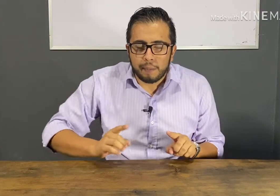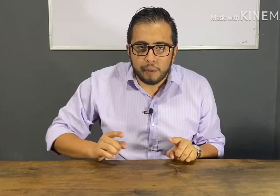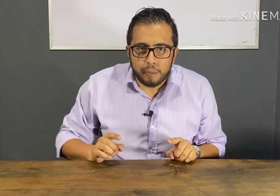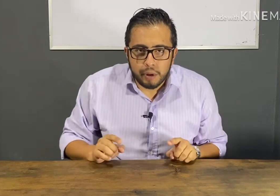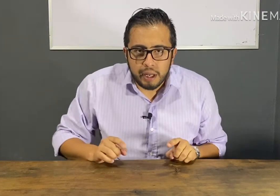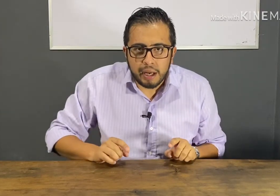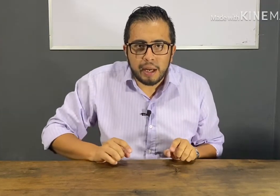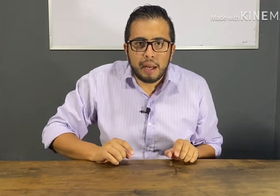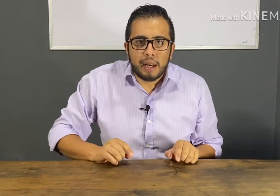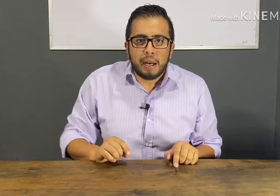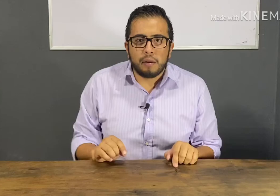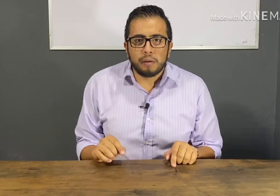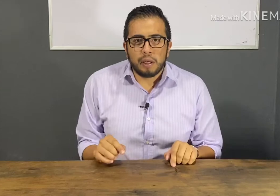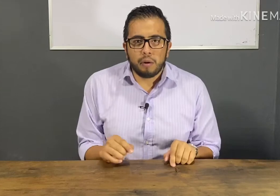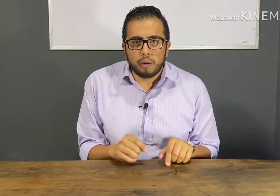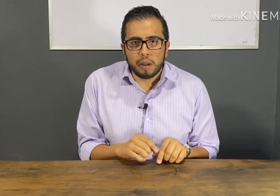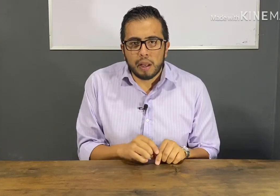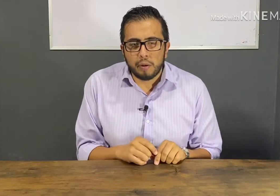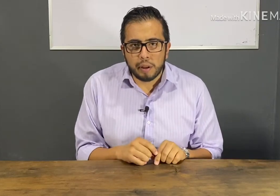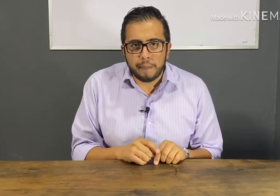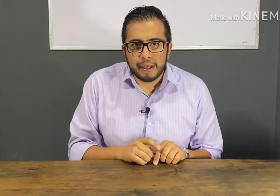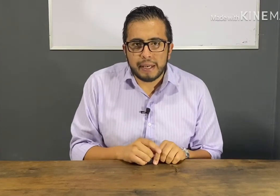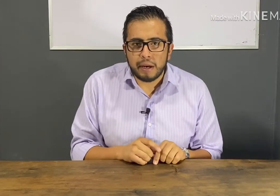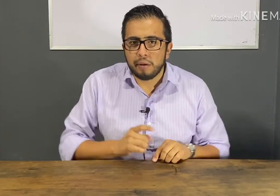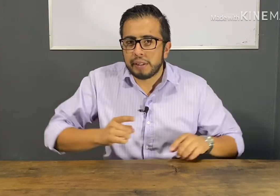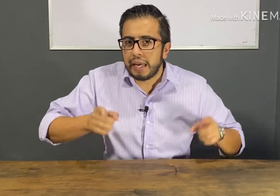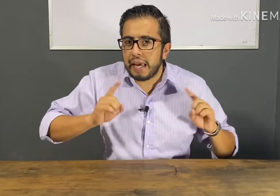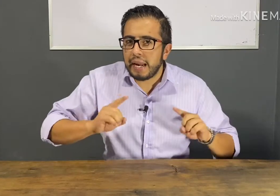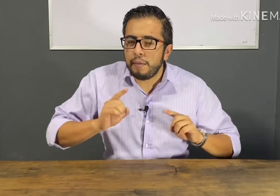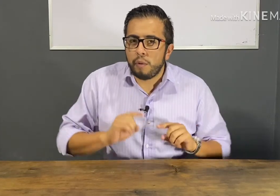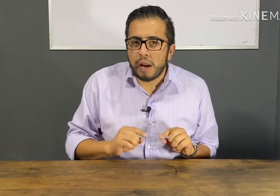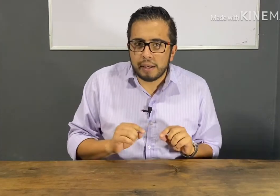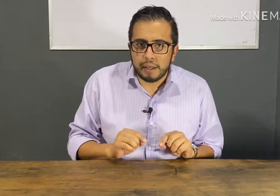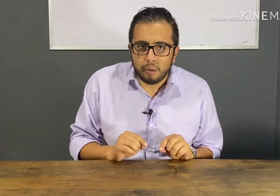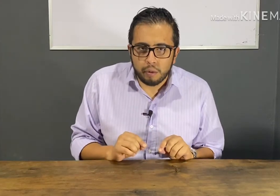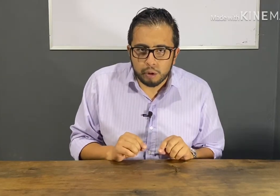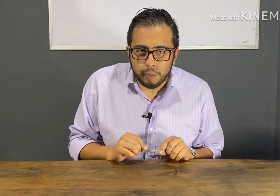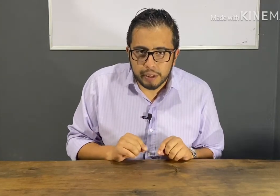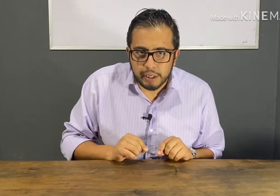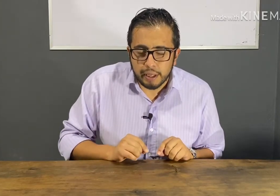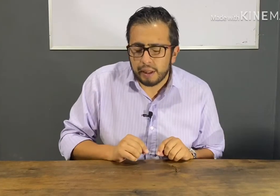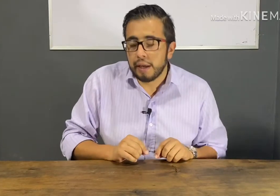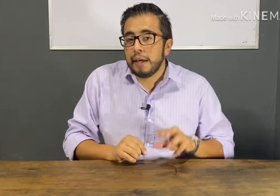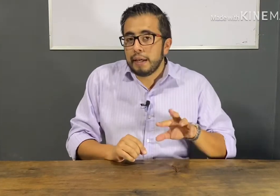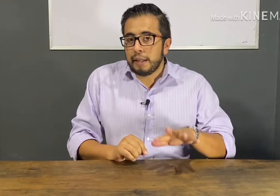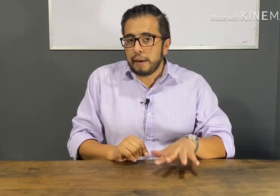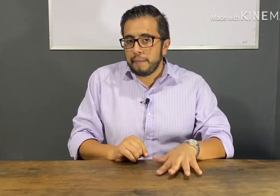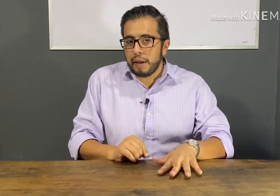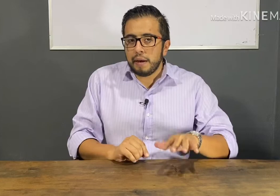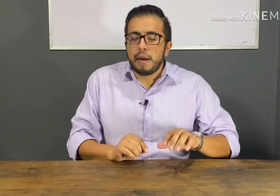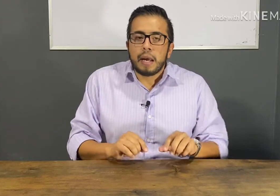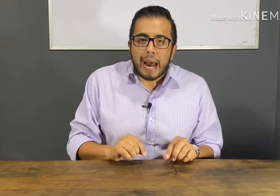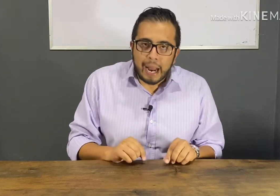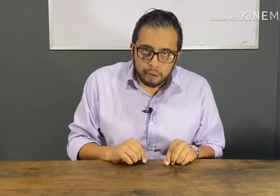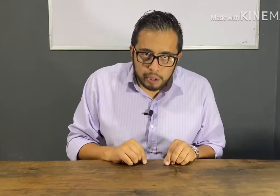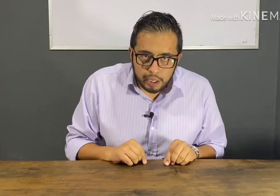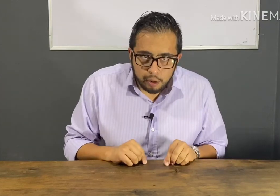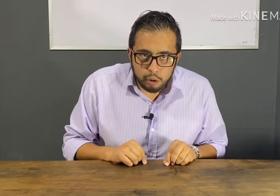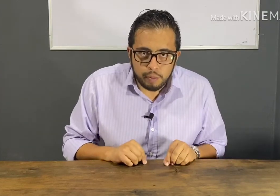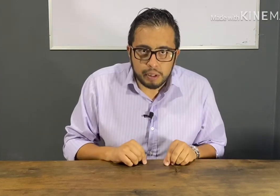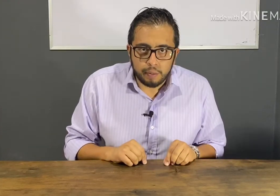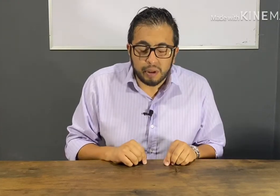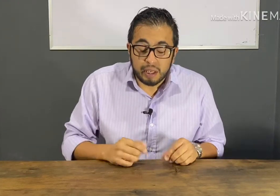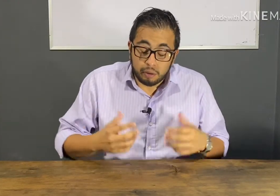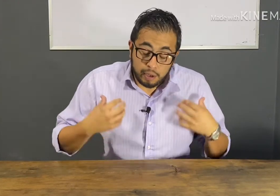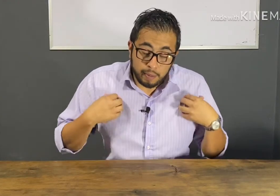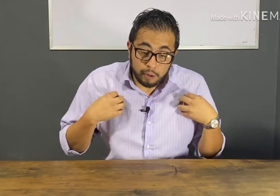política que proponía el Consejo Coordinador de Empresarios era inmoral según nuestro presidente. Y también, algo que creo